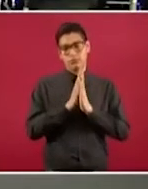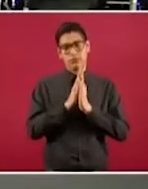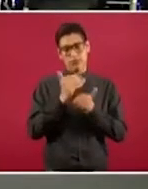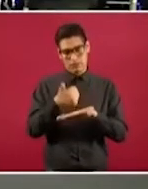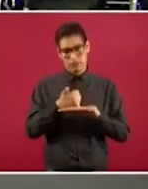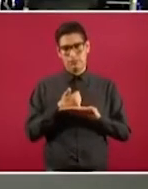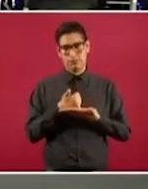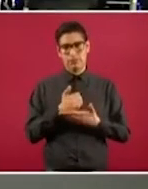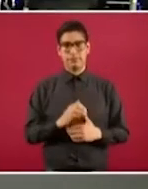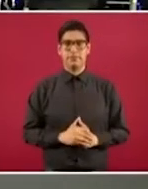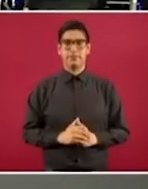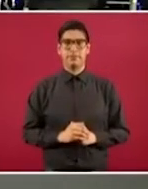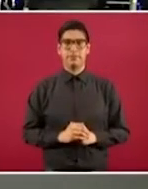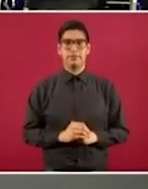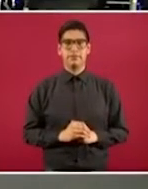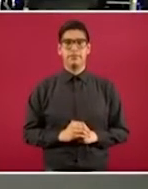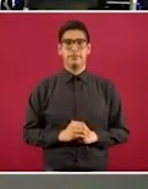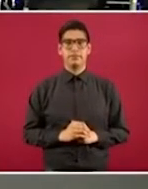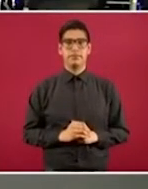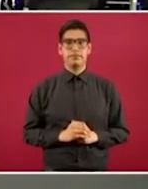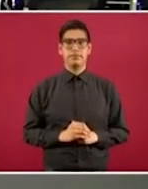Era él.